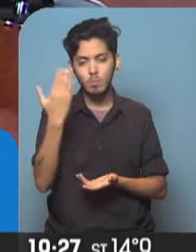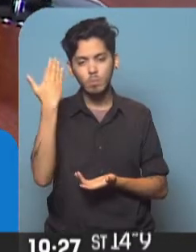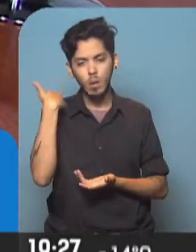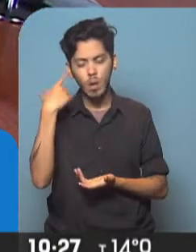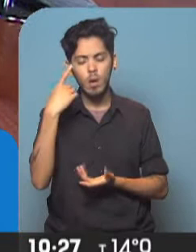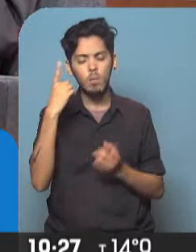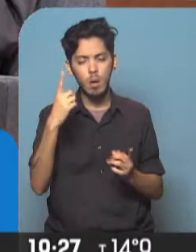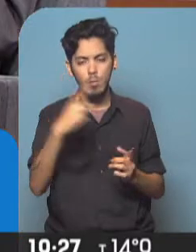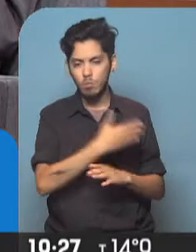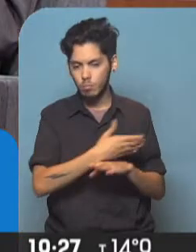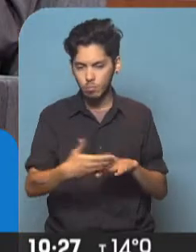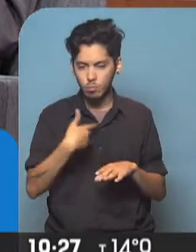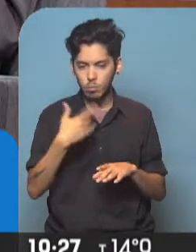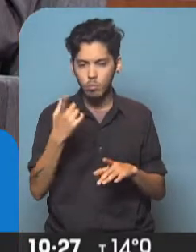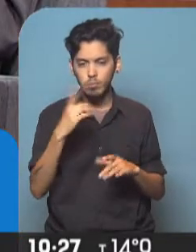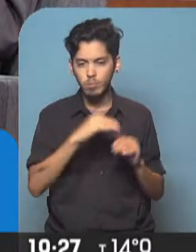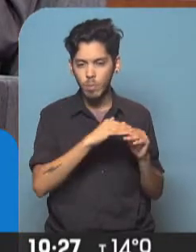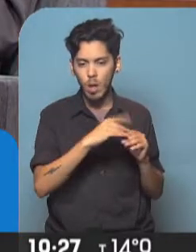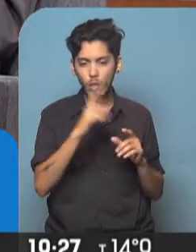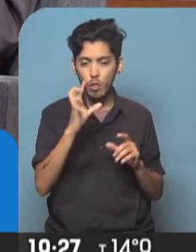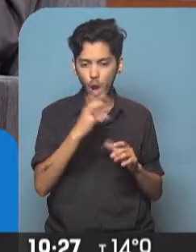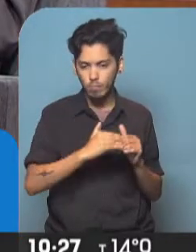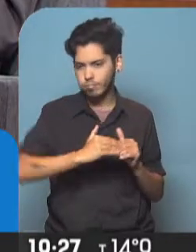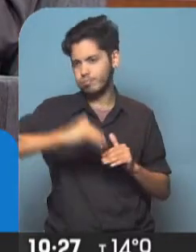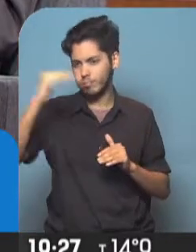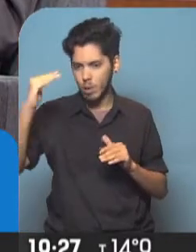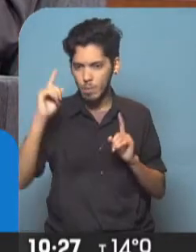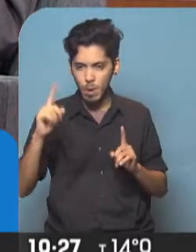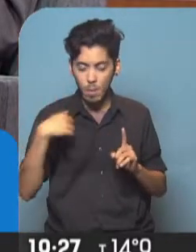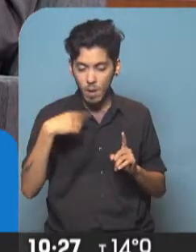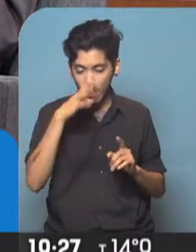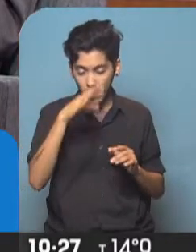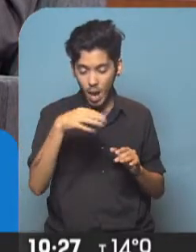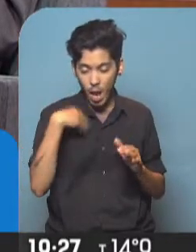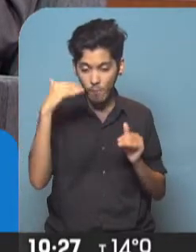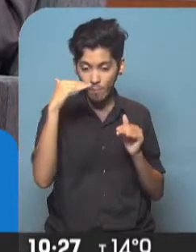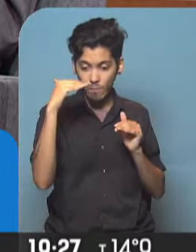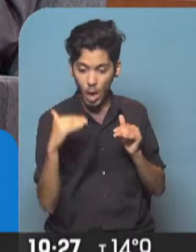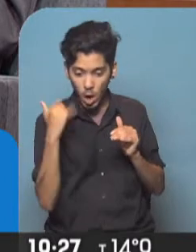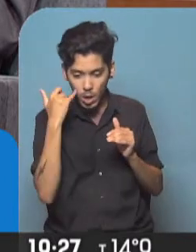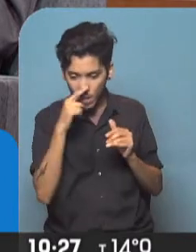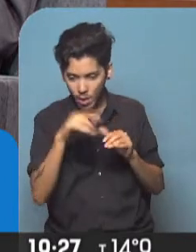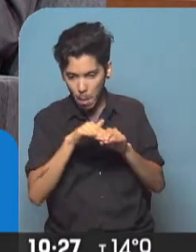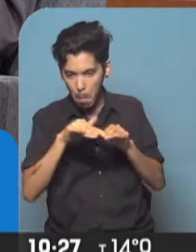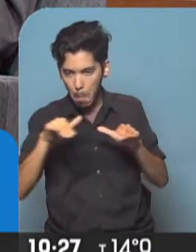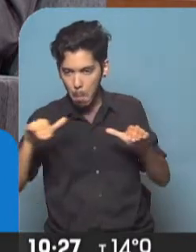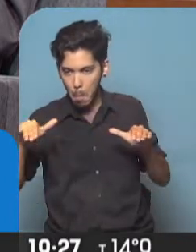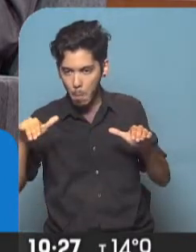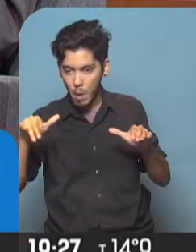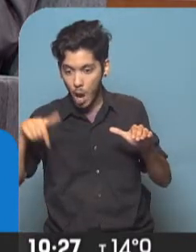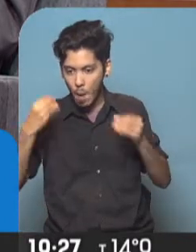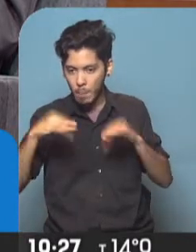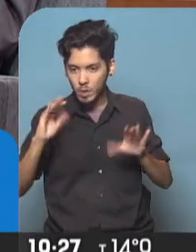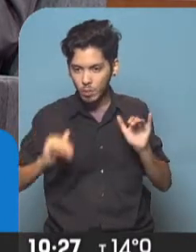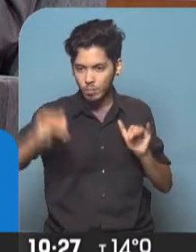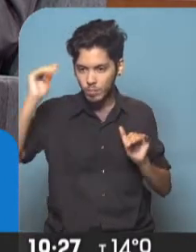varios días de corrido el dólar, después parecía que había bajado un poco y que parecía que se iba a planchar y esta semana arrancó otra vez con una suba importante. ¿Hay que